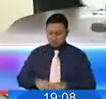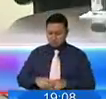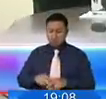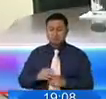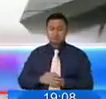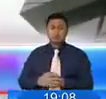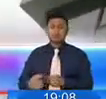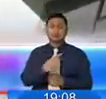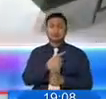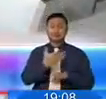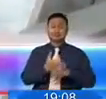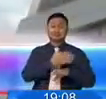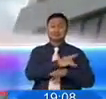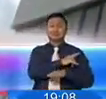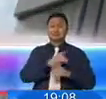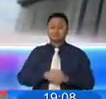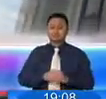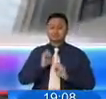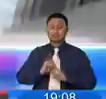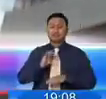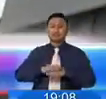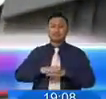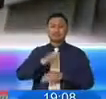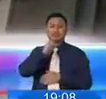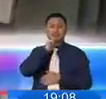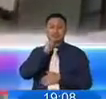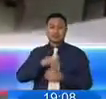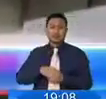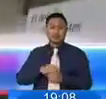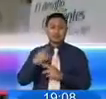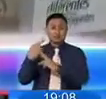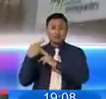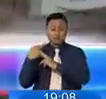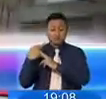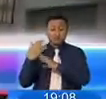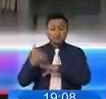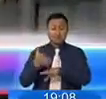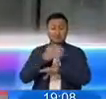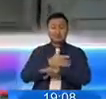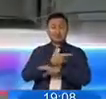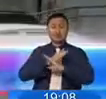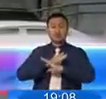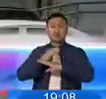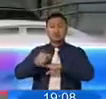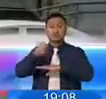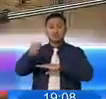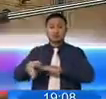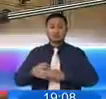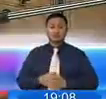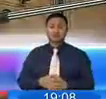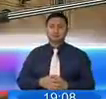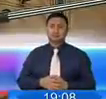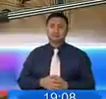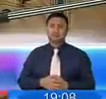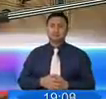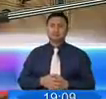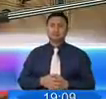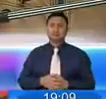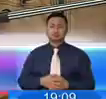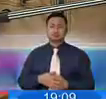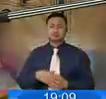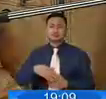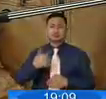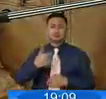ese organismo a determinar un supuesto incumplimiento de competencias por parte de la Defensoría del Pueblo. Dispondré